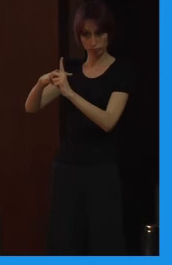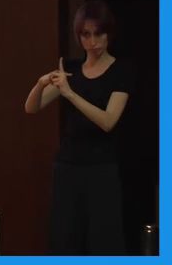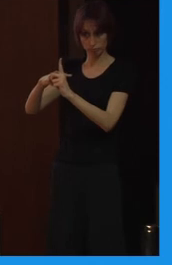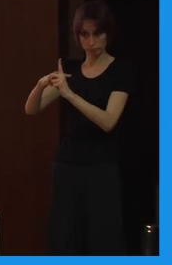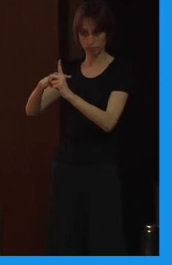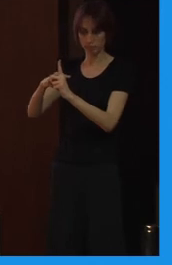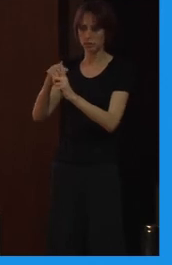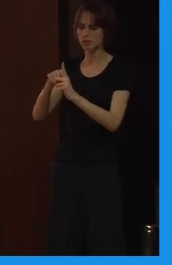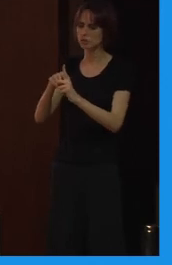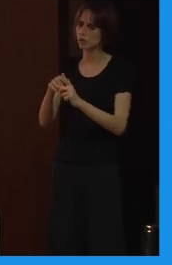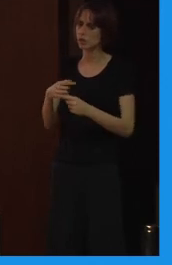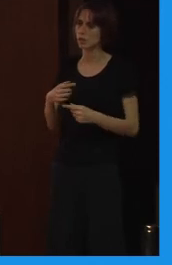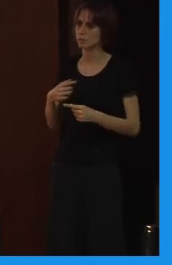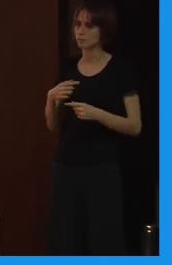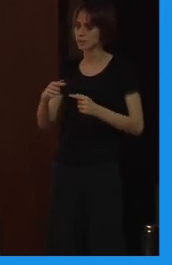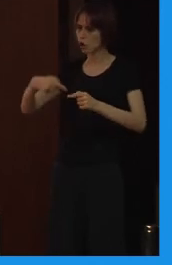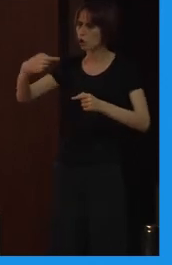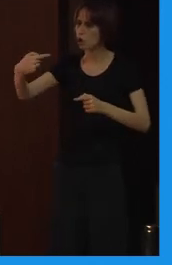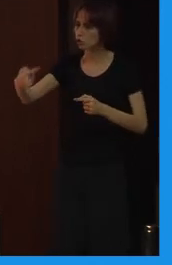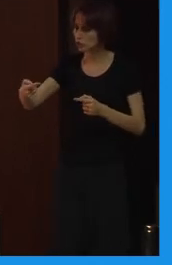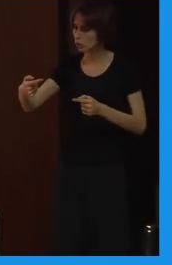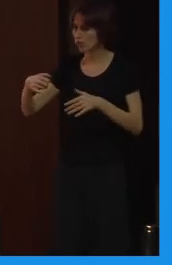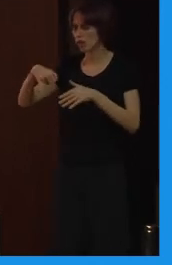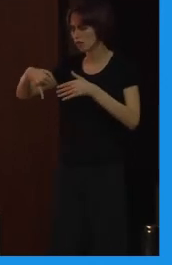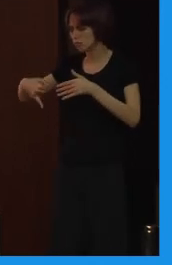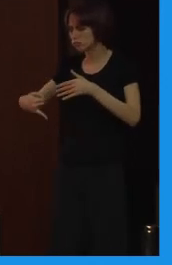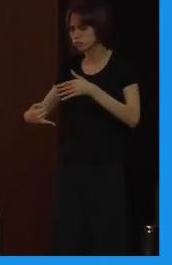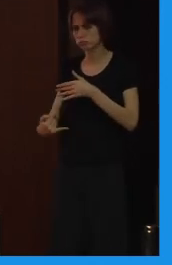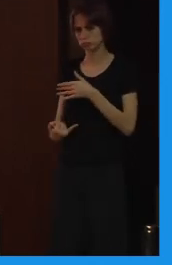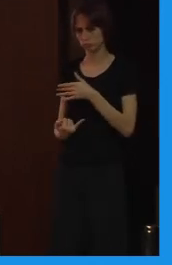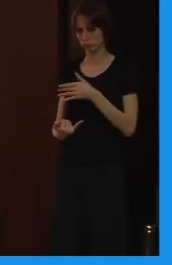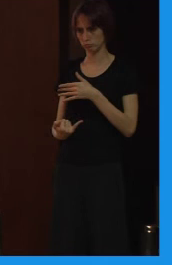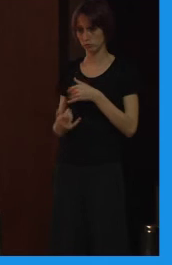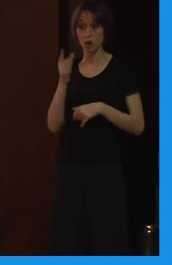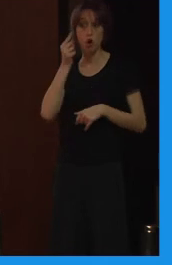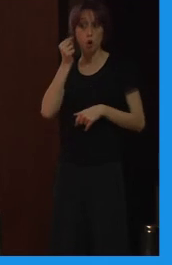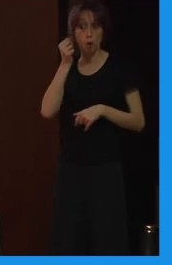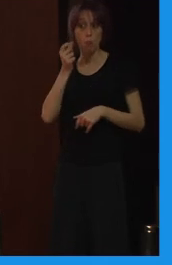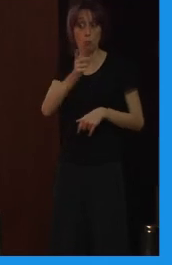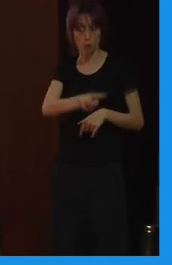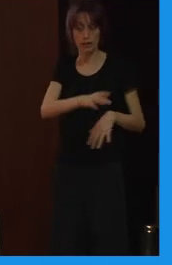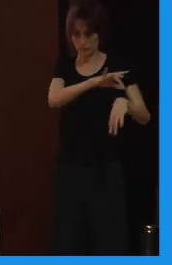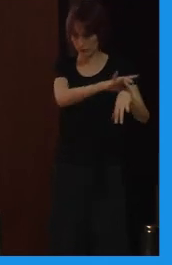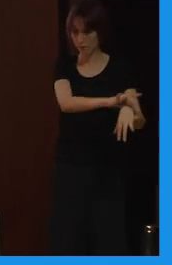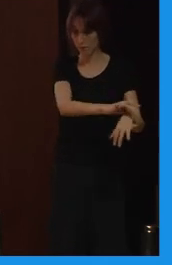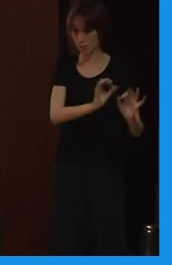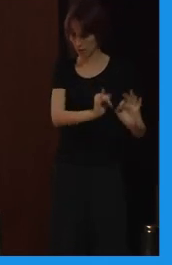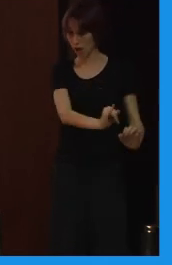con poco apetito, pero generalmente son delgadas. Al contrario de la fibromialgia, que generalmente son más